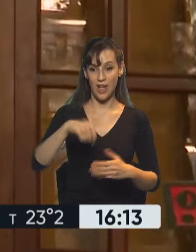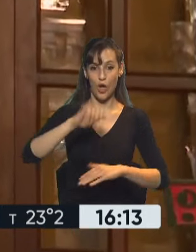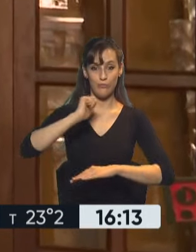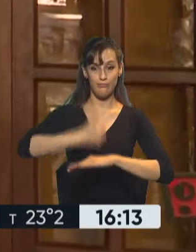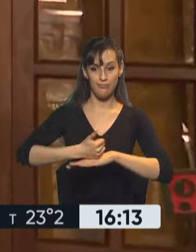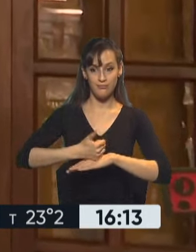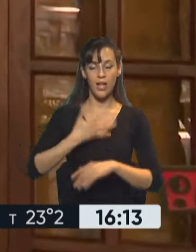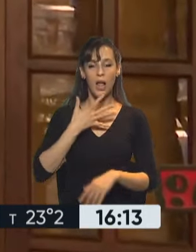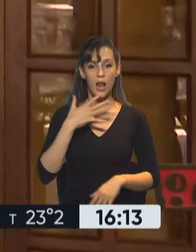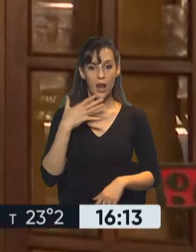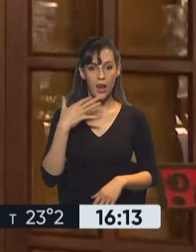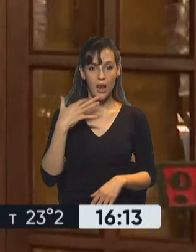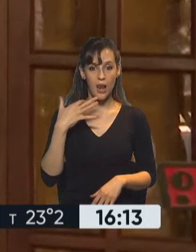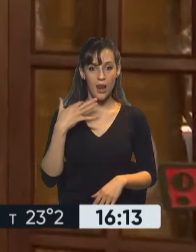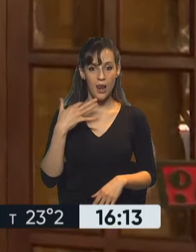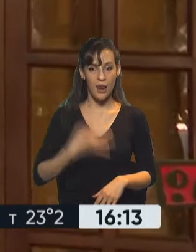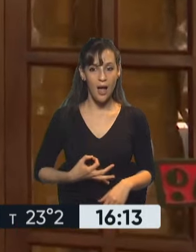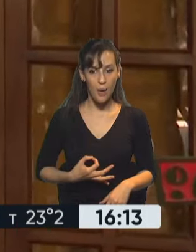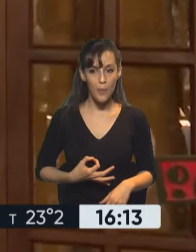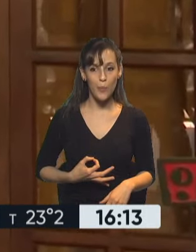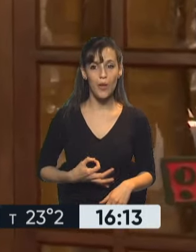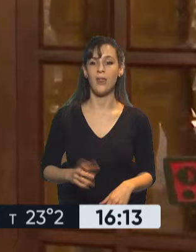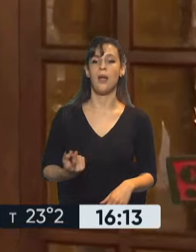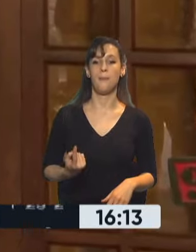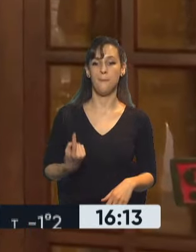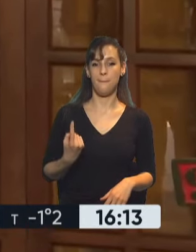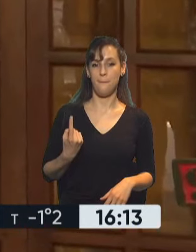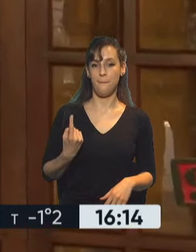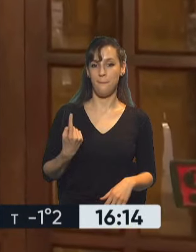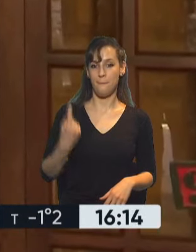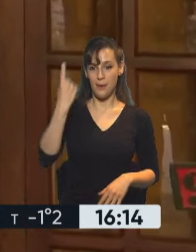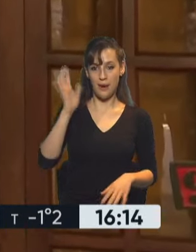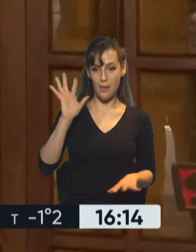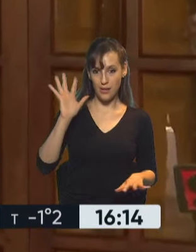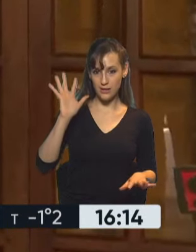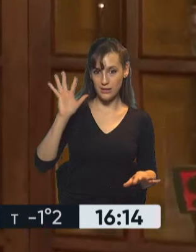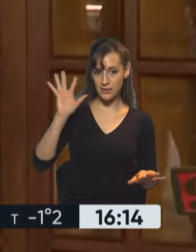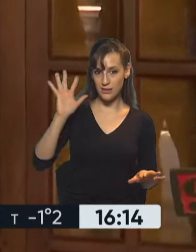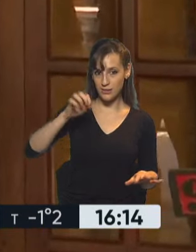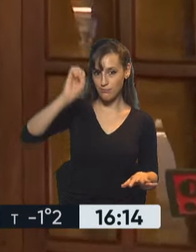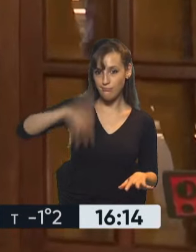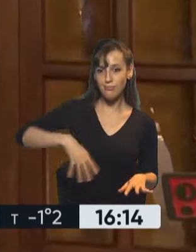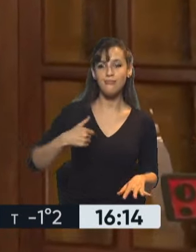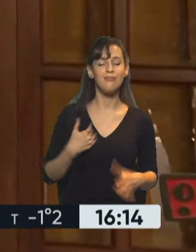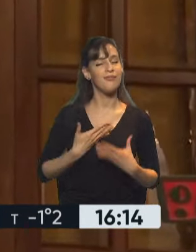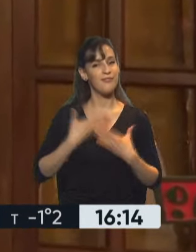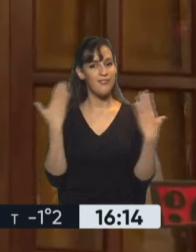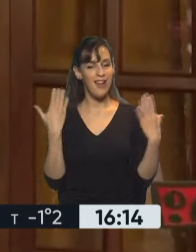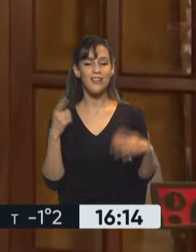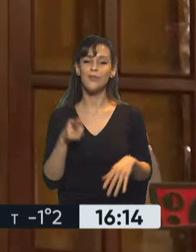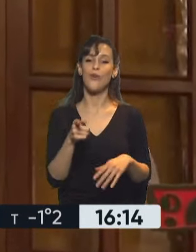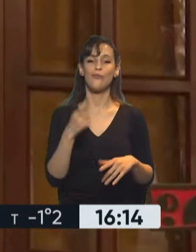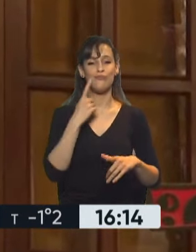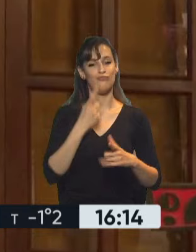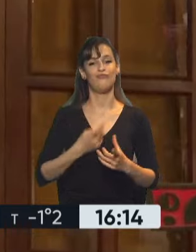La verdad es que estamos muy contentos. No es la primera vez por Zoom, pero lo hemos visto, ¿eh? Así que bueno, felices de que puedas mostrar